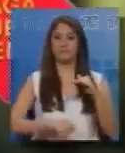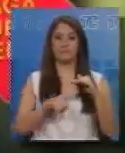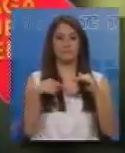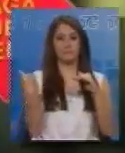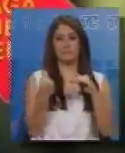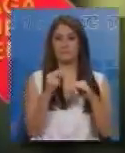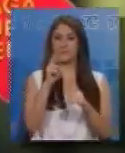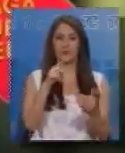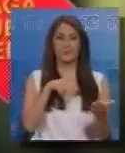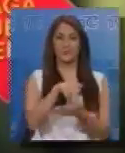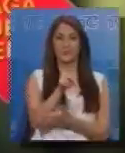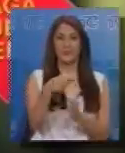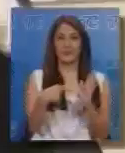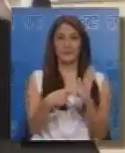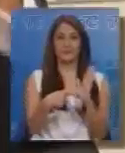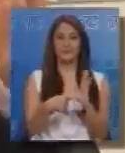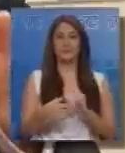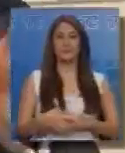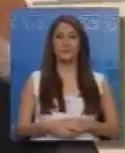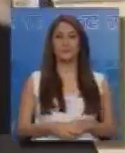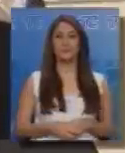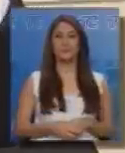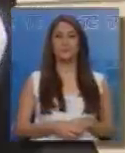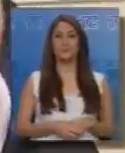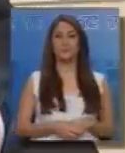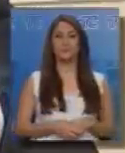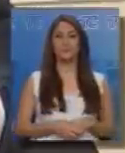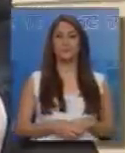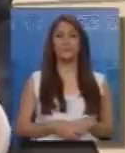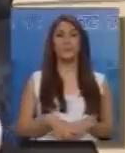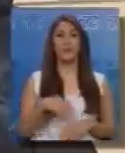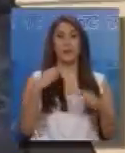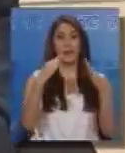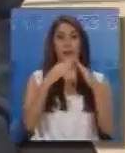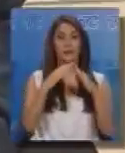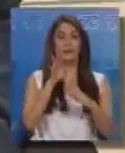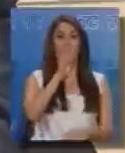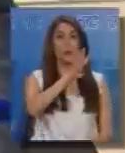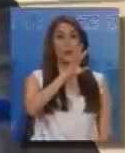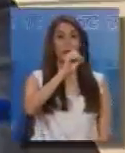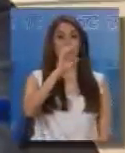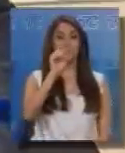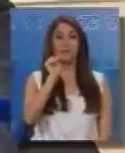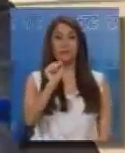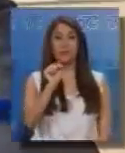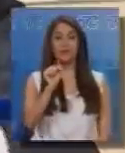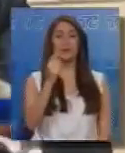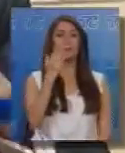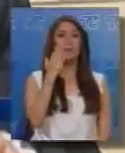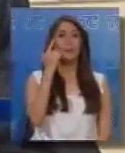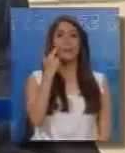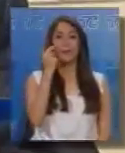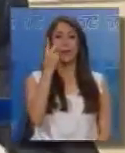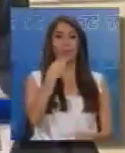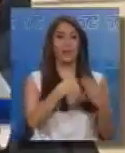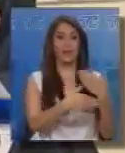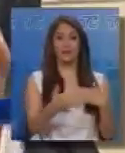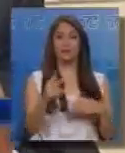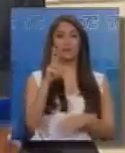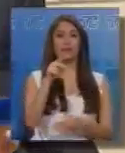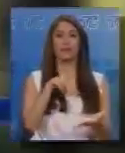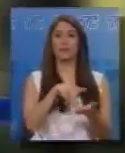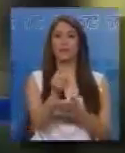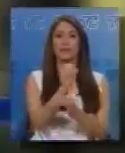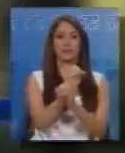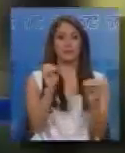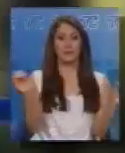ninguno pagaría impuesto a la herencia. Casa de 420.000 dólares, papá, mamá, 3 hijos, no paga